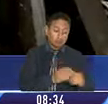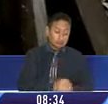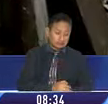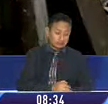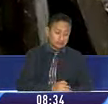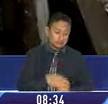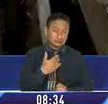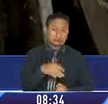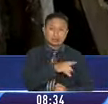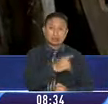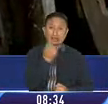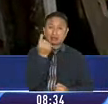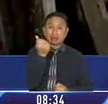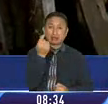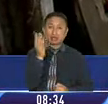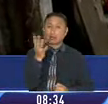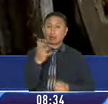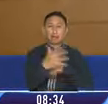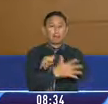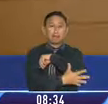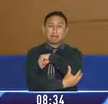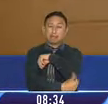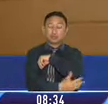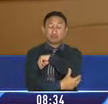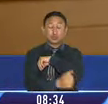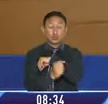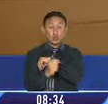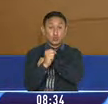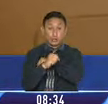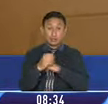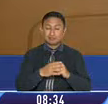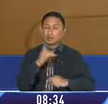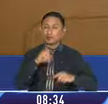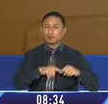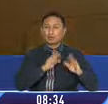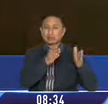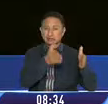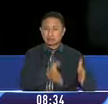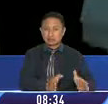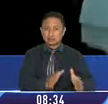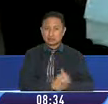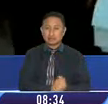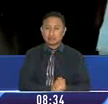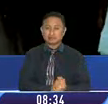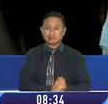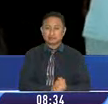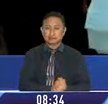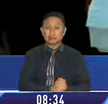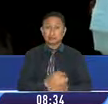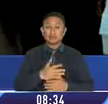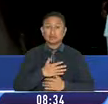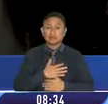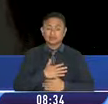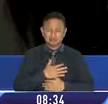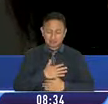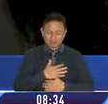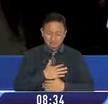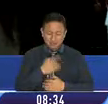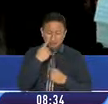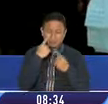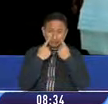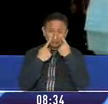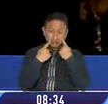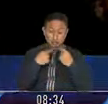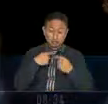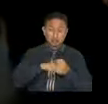extrema en la que viven ha sido impedimento para brindarle cristiana sepultura. Con lágrimas en mis ojos, que soy la hermana